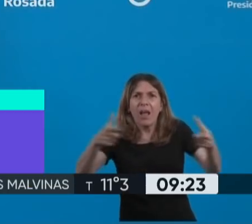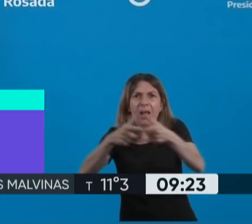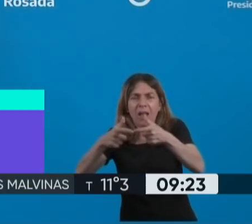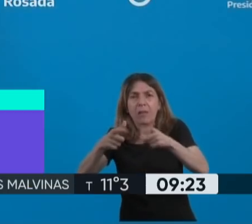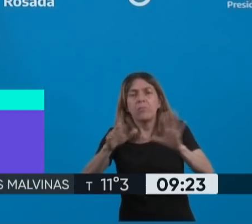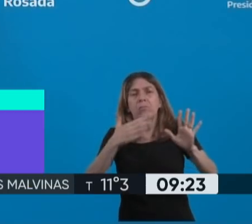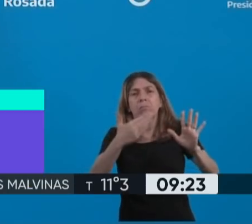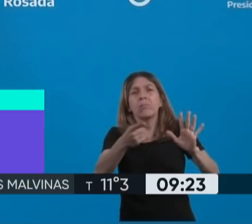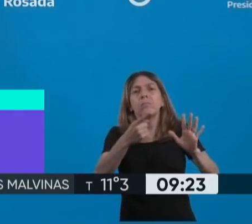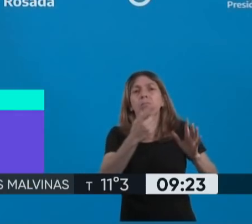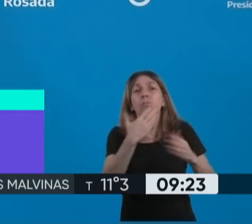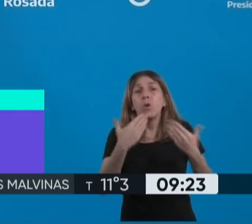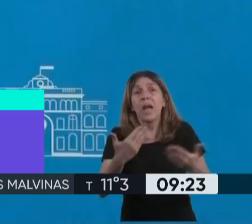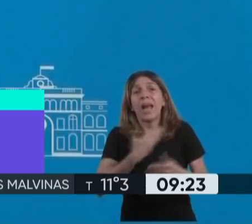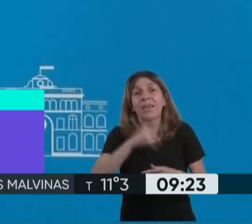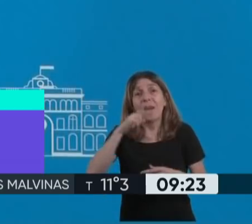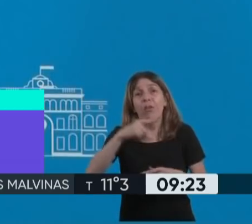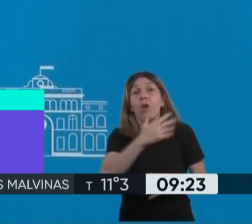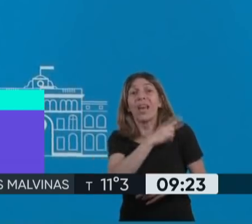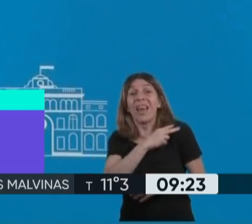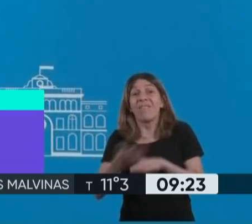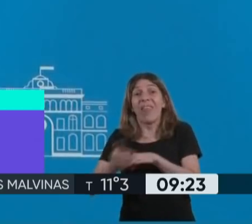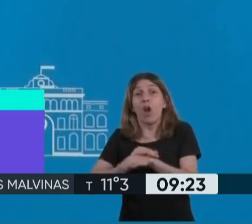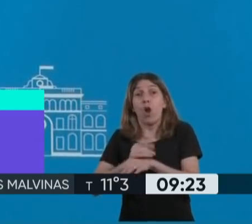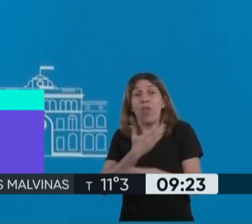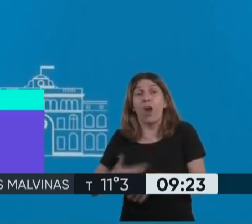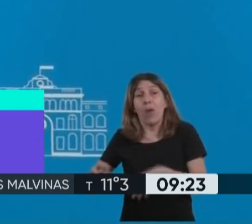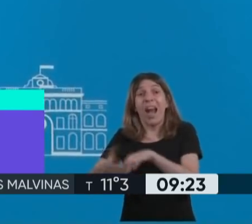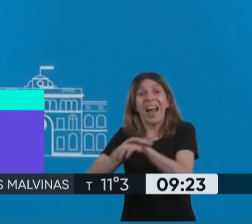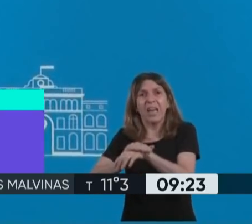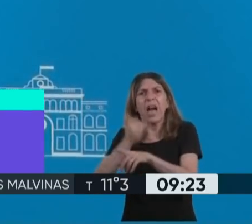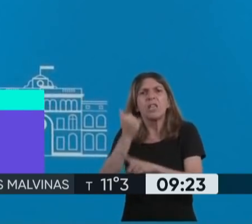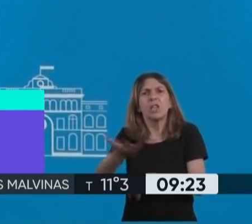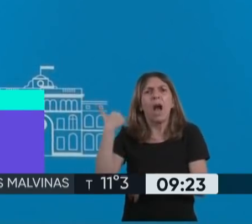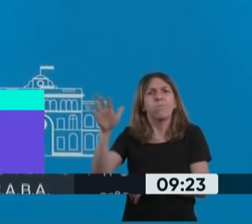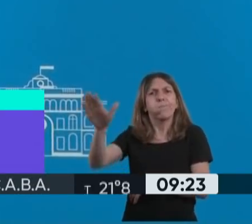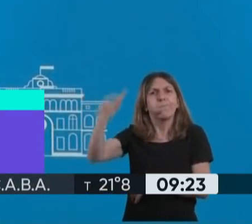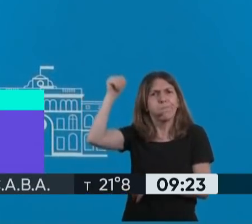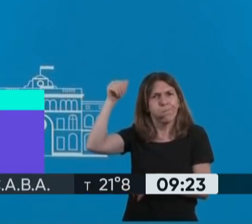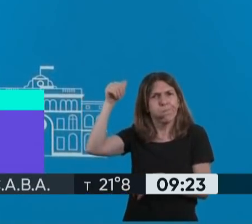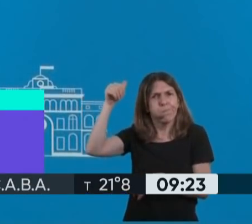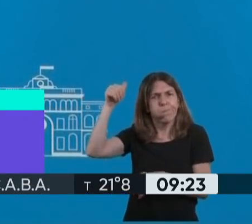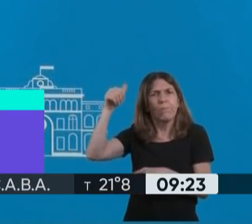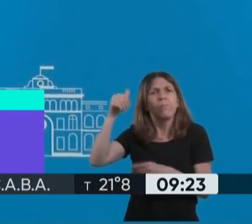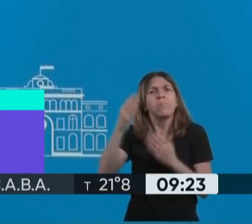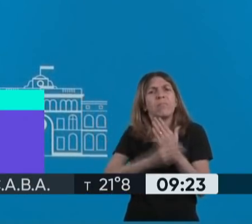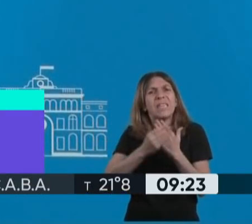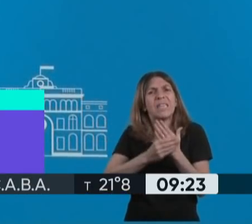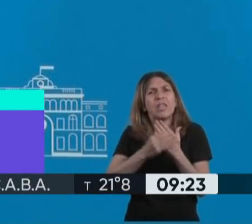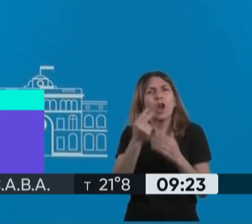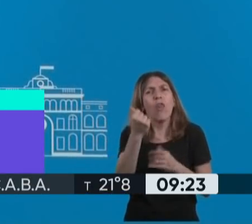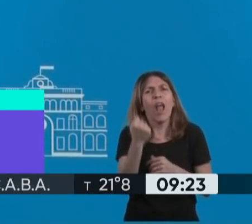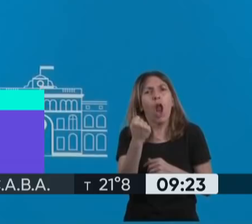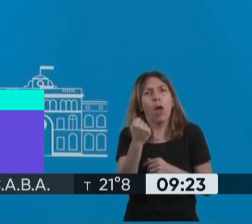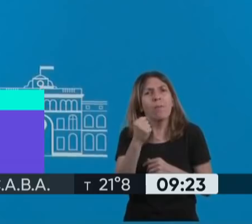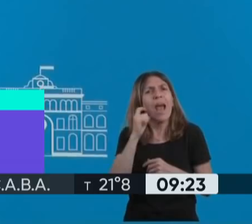Muchas gracias, Fernando. El jefe de gobierno, Horacio Rodríguez Larreta, fue invitado a la reunión de ayer por el ministro de